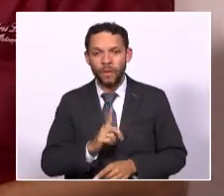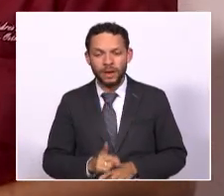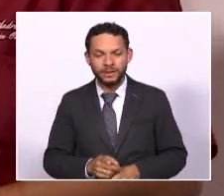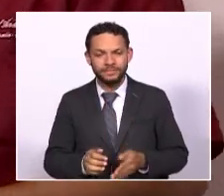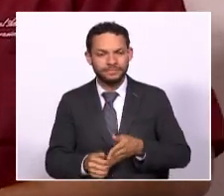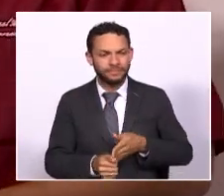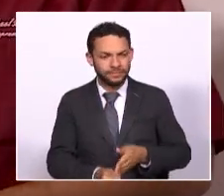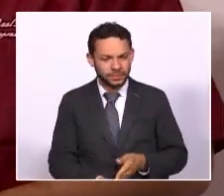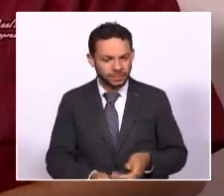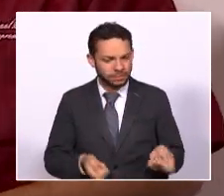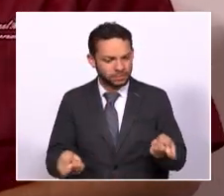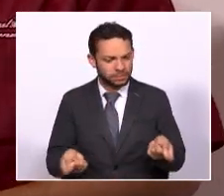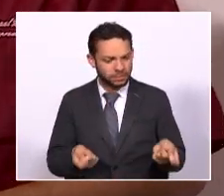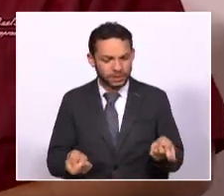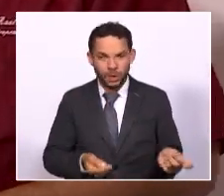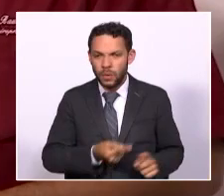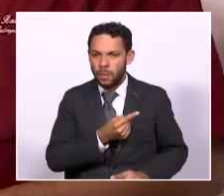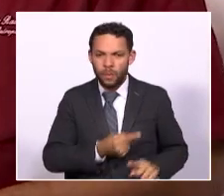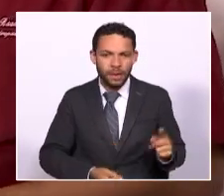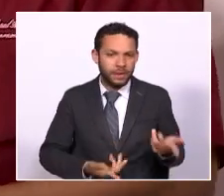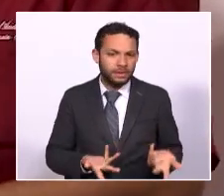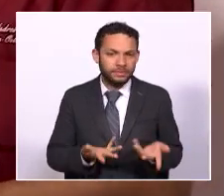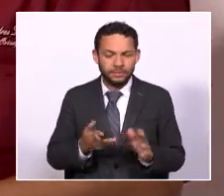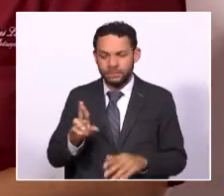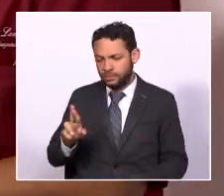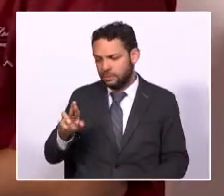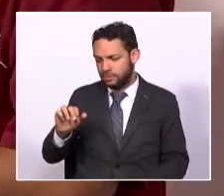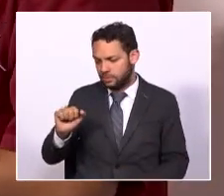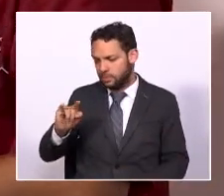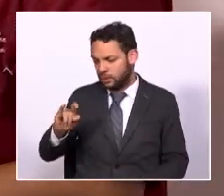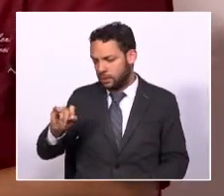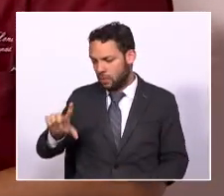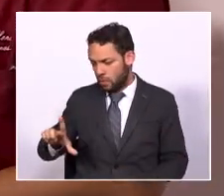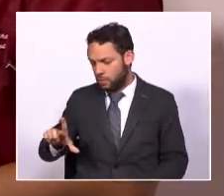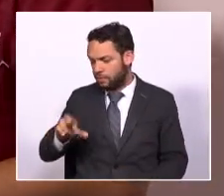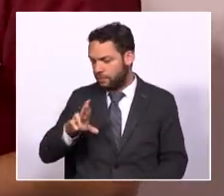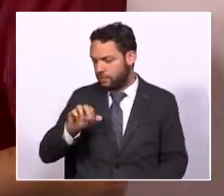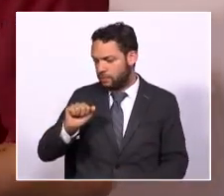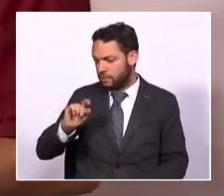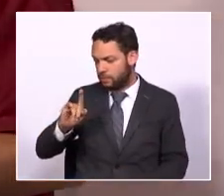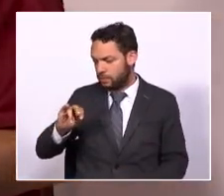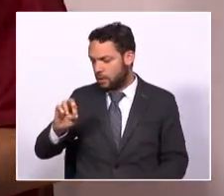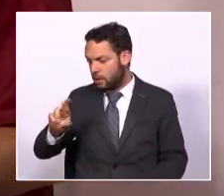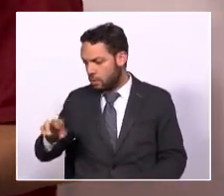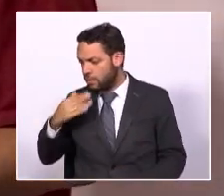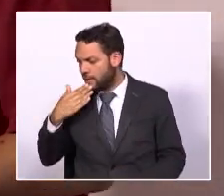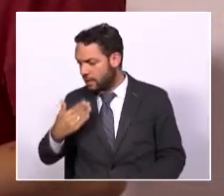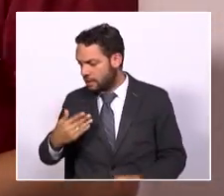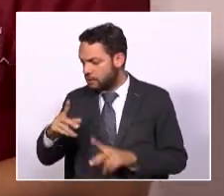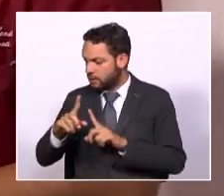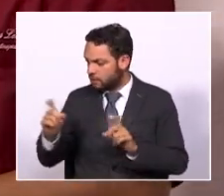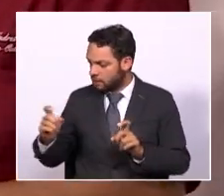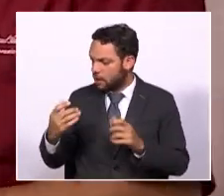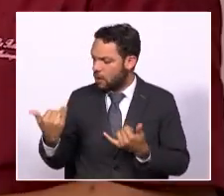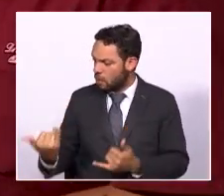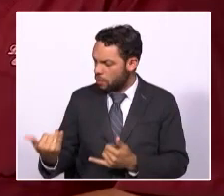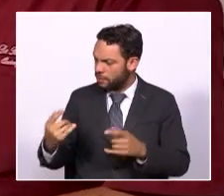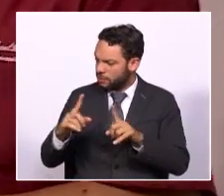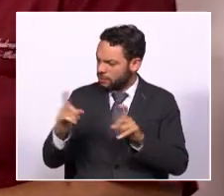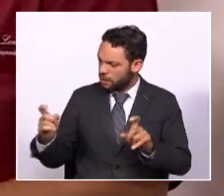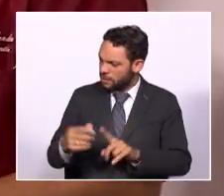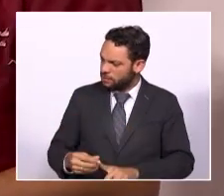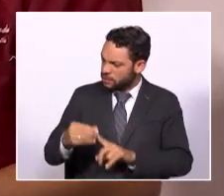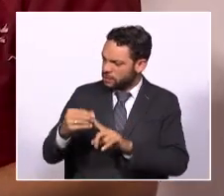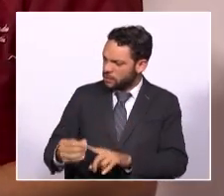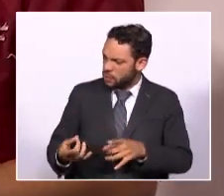cuadra esta posición? No. Doctor Raúl Andrés, gracias por estar con nosotros. Hablemos un poco de ese tema, de ese dolor del